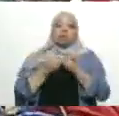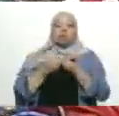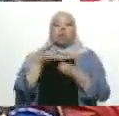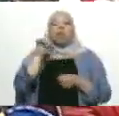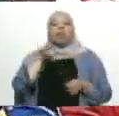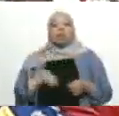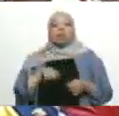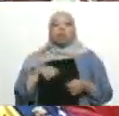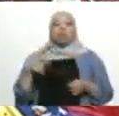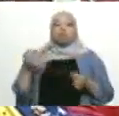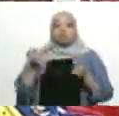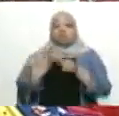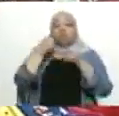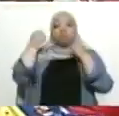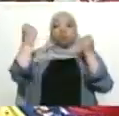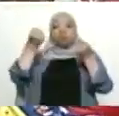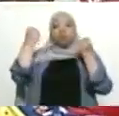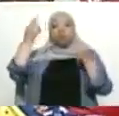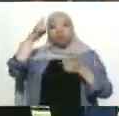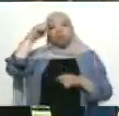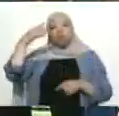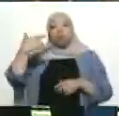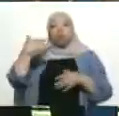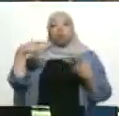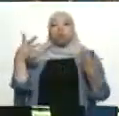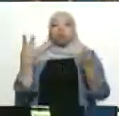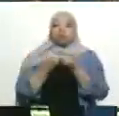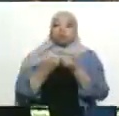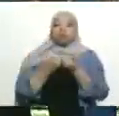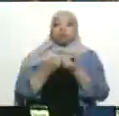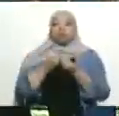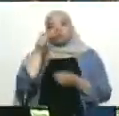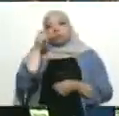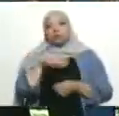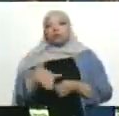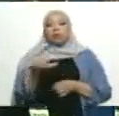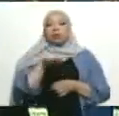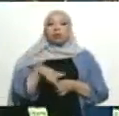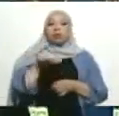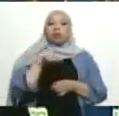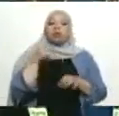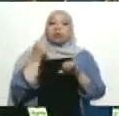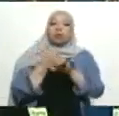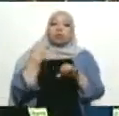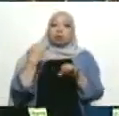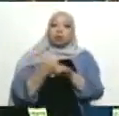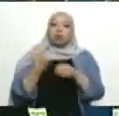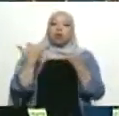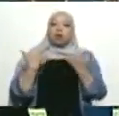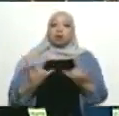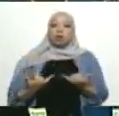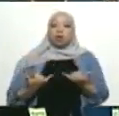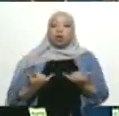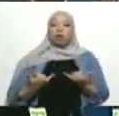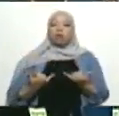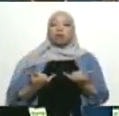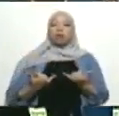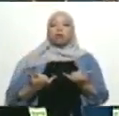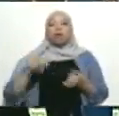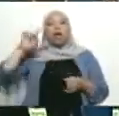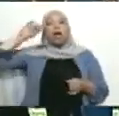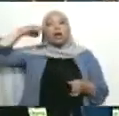también que lucharon aquí de la milicia, compañeros del Poder Popular, presente. Y es